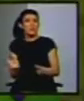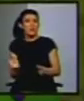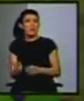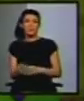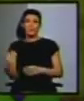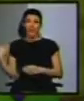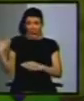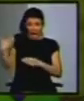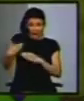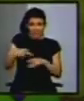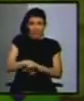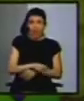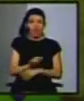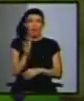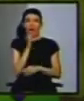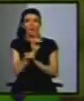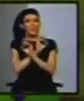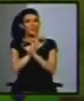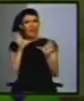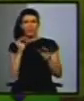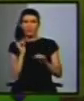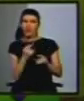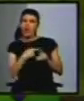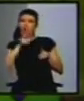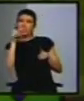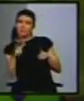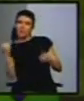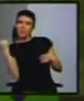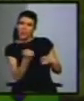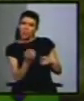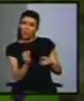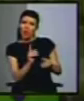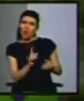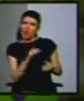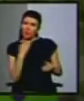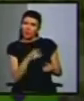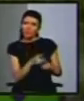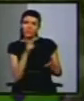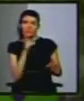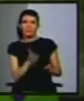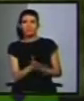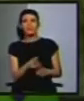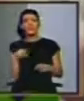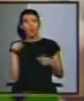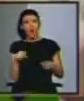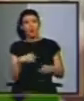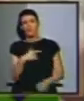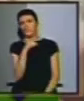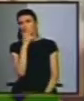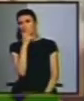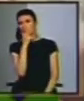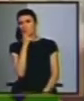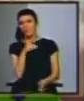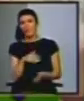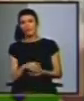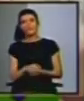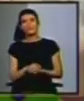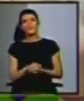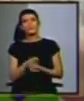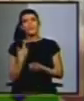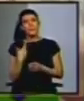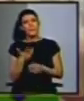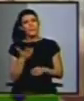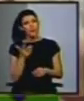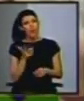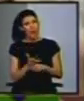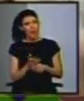claras de la posible participación de terceros en su deceso. Hoy estos análisis están en tela de juicio. Los restos se encontraban en relativo buen